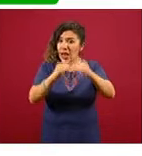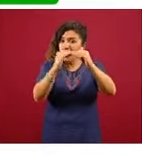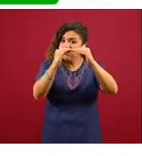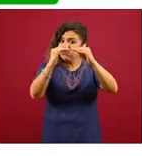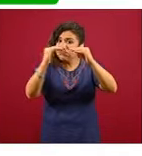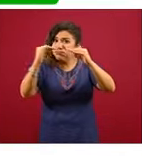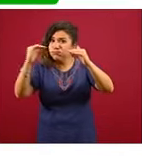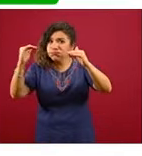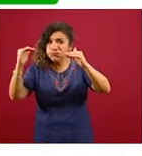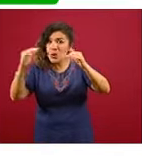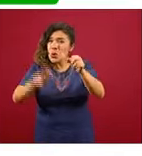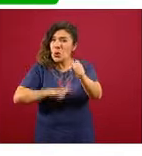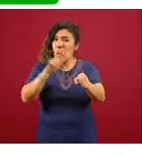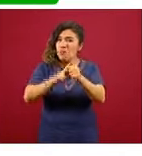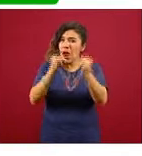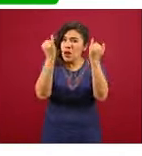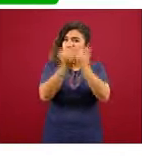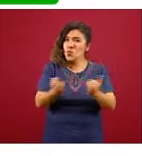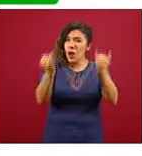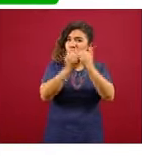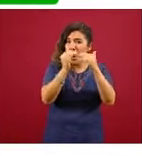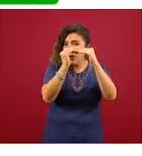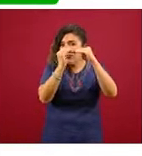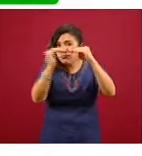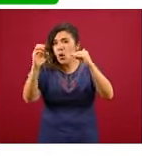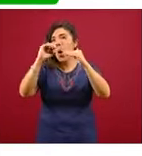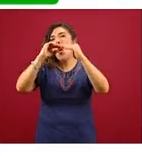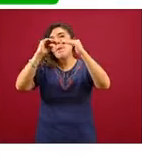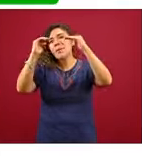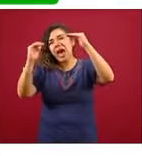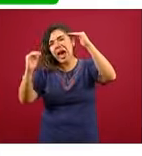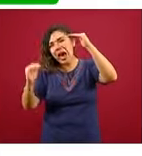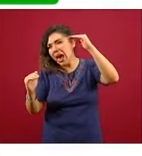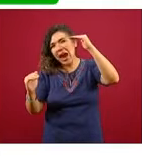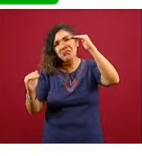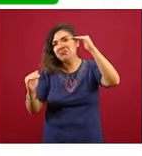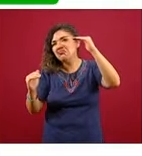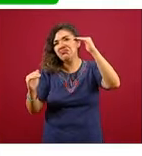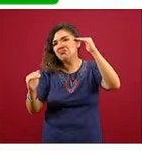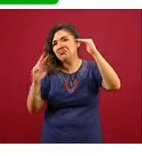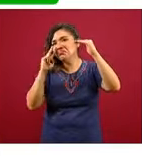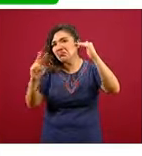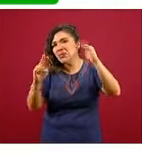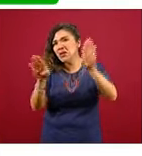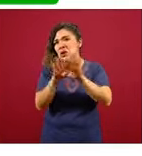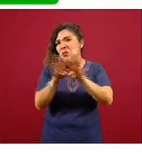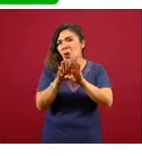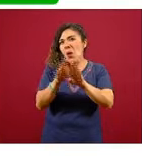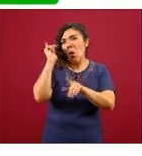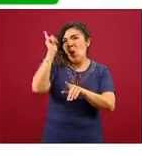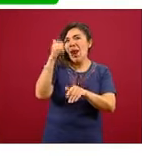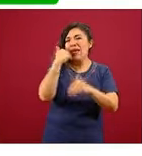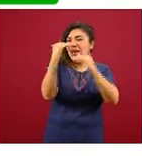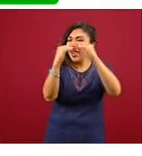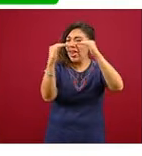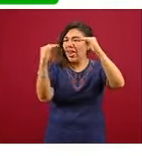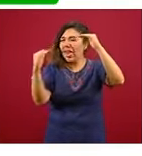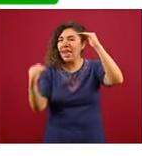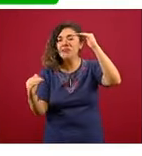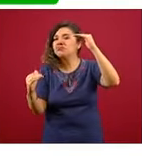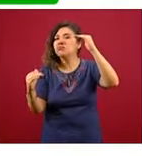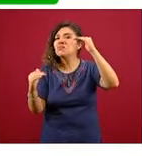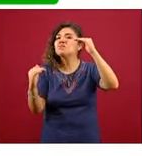prolongándose como una meseta o de empezar a ver un descenso, inclusive que hubiera sido algo más esperado, realmente tenemos